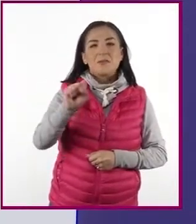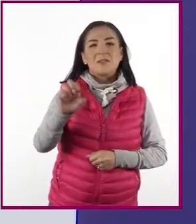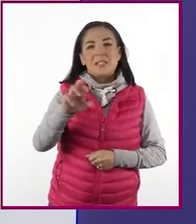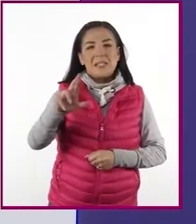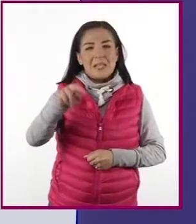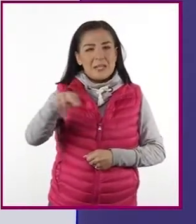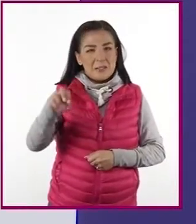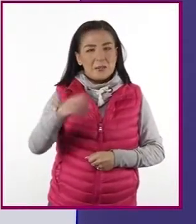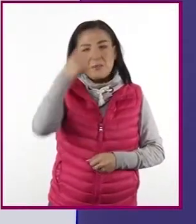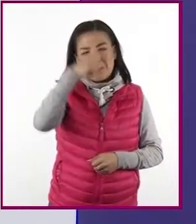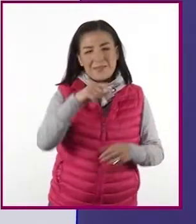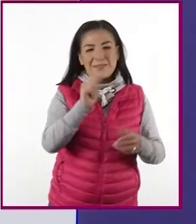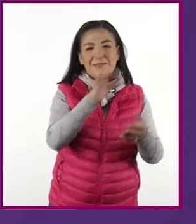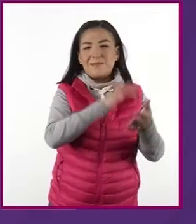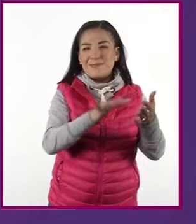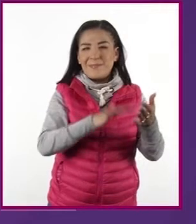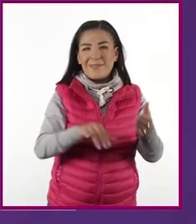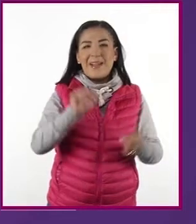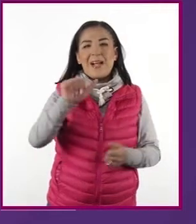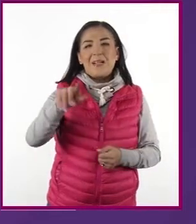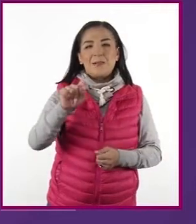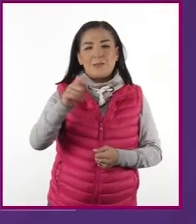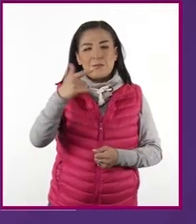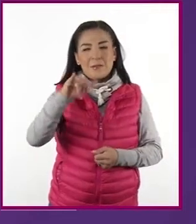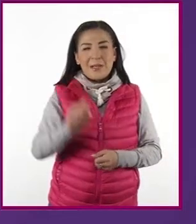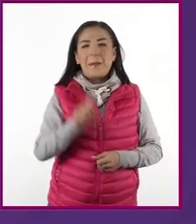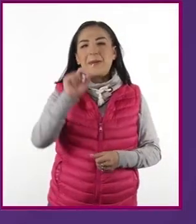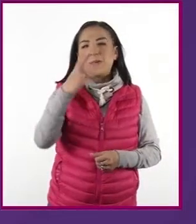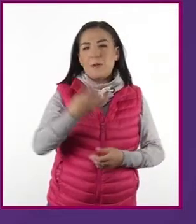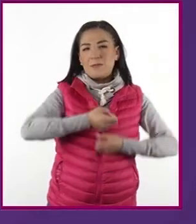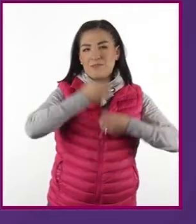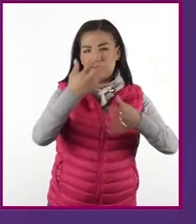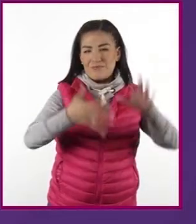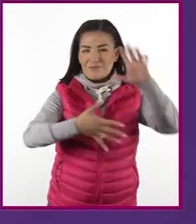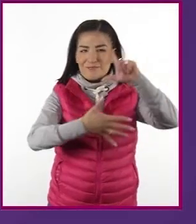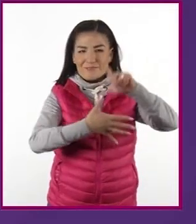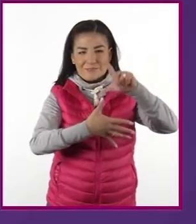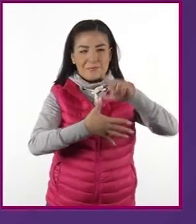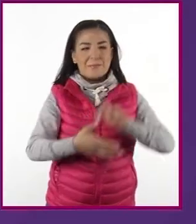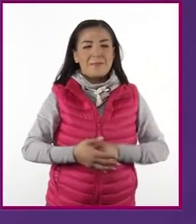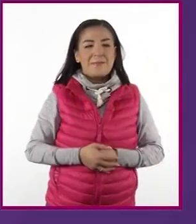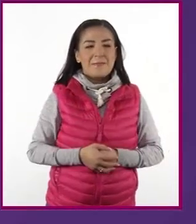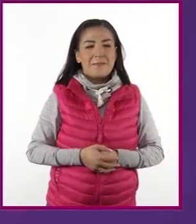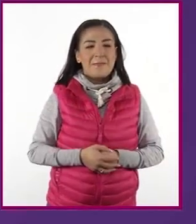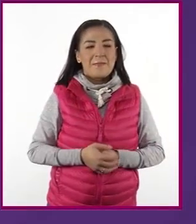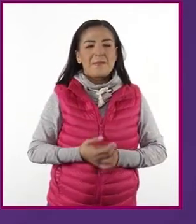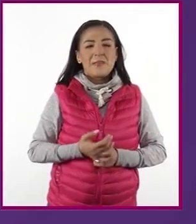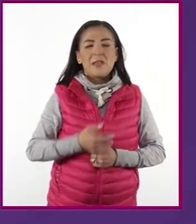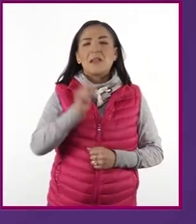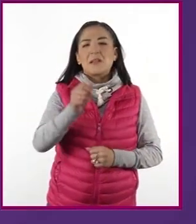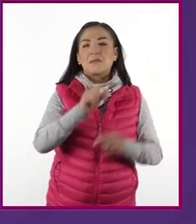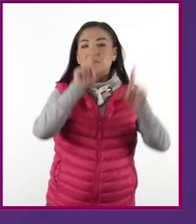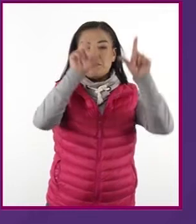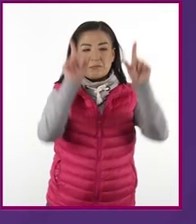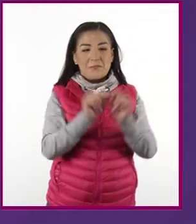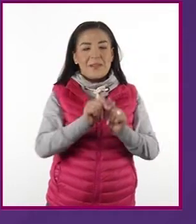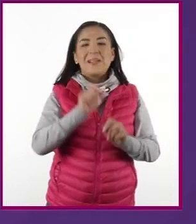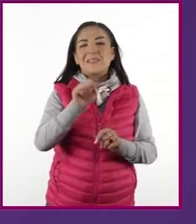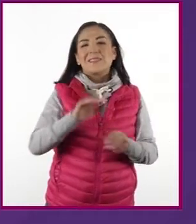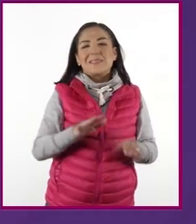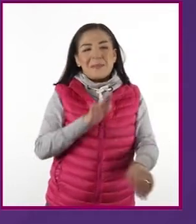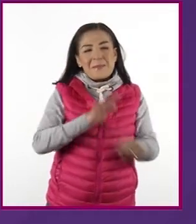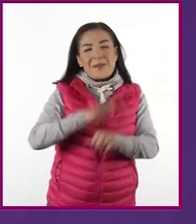poetas latinoamericanos. Prólogo, Riqueza de la lengua, fragmento Francisco